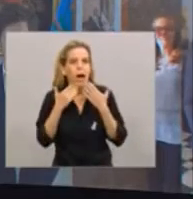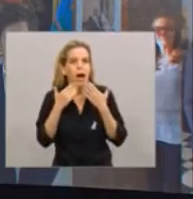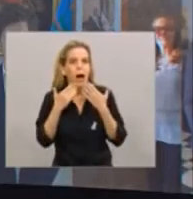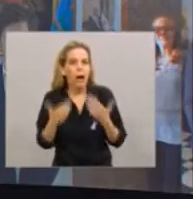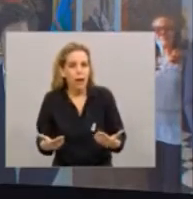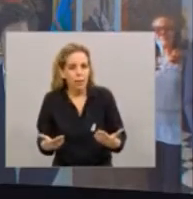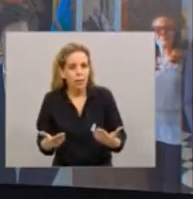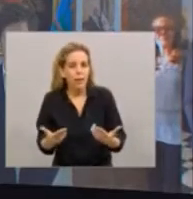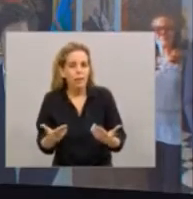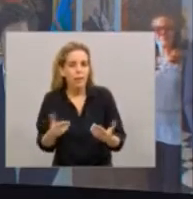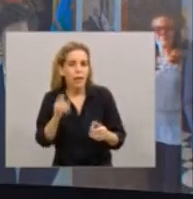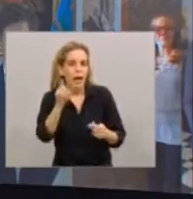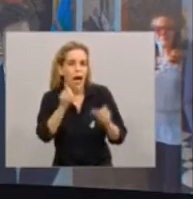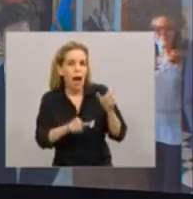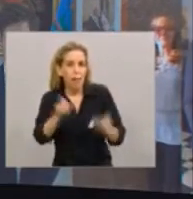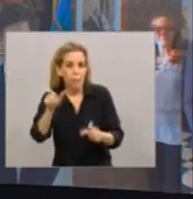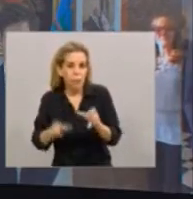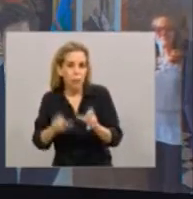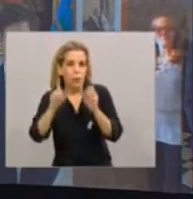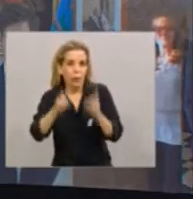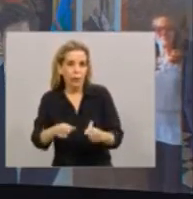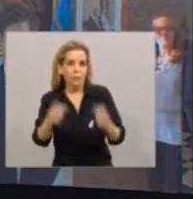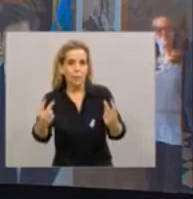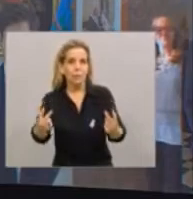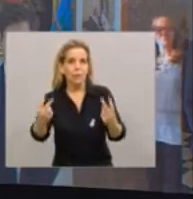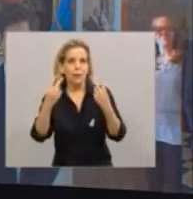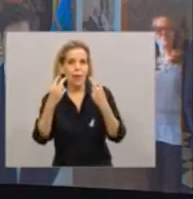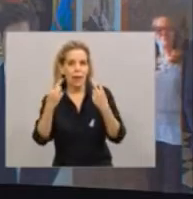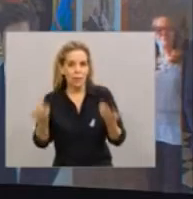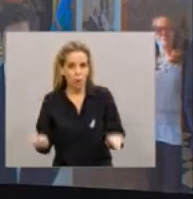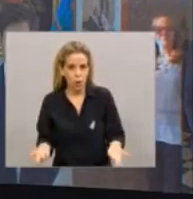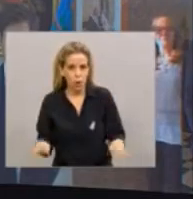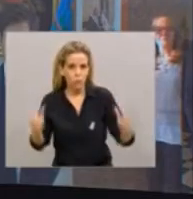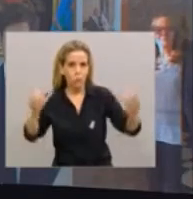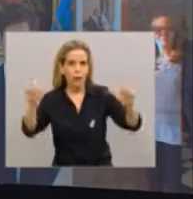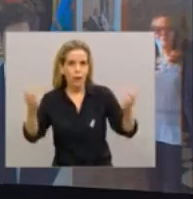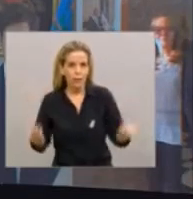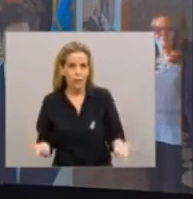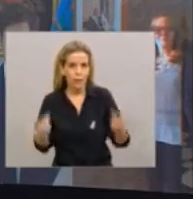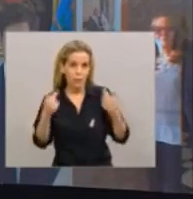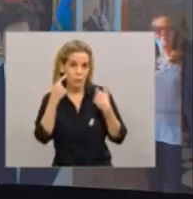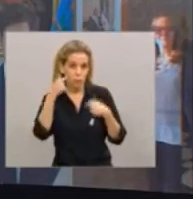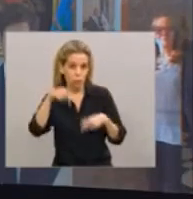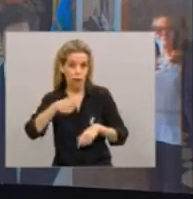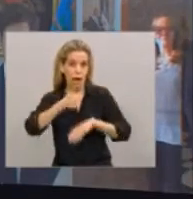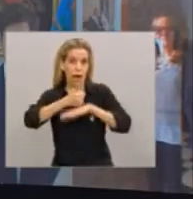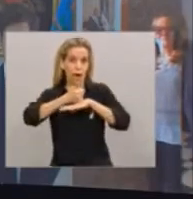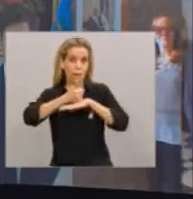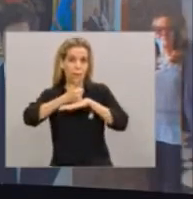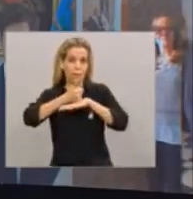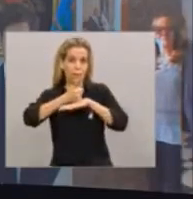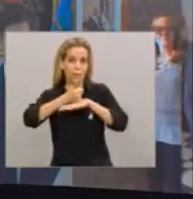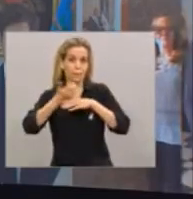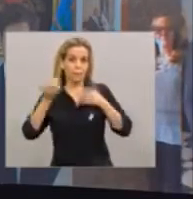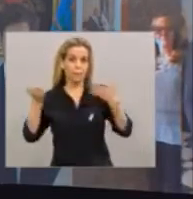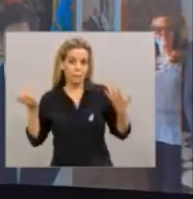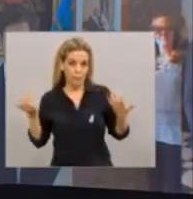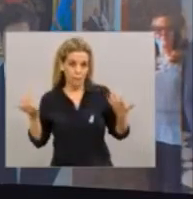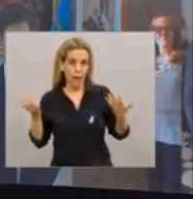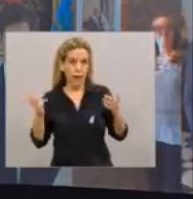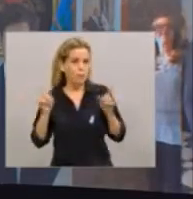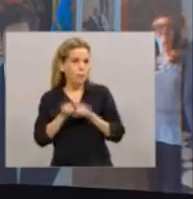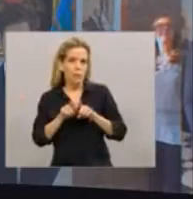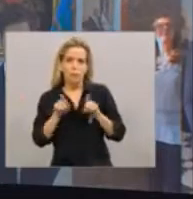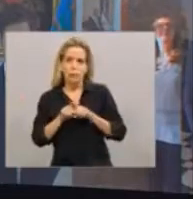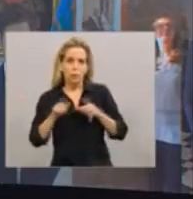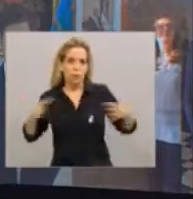a todos los que están del otro lado de la pantalla viéndonos miren aquí estoy yo y está el gobierno de la